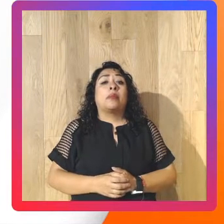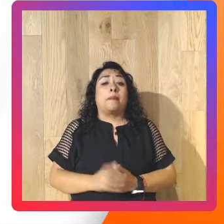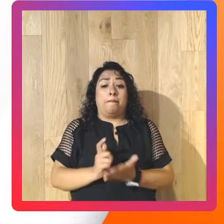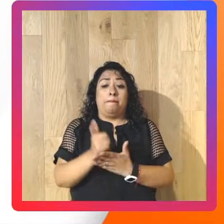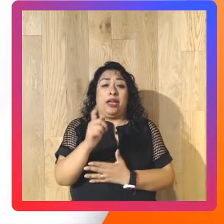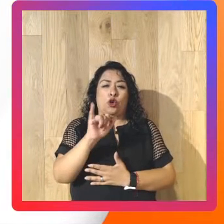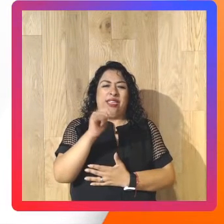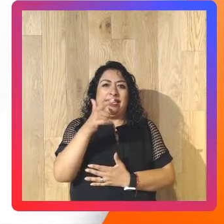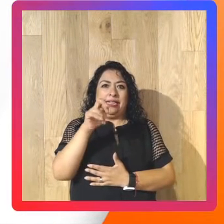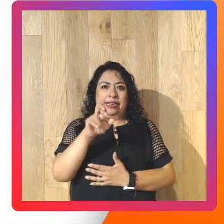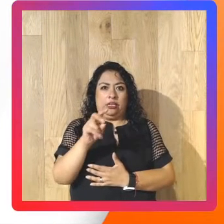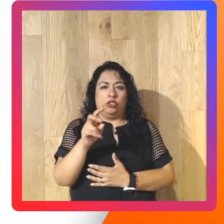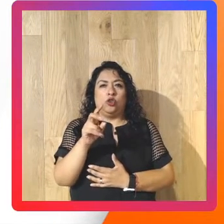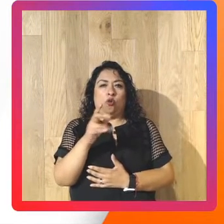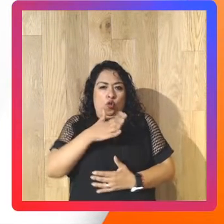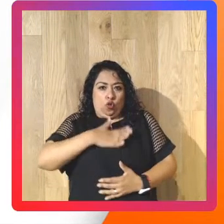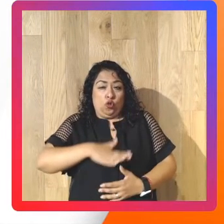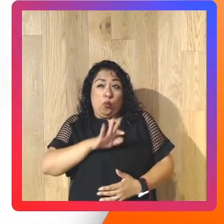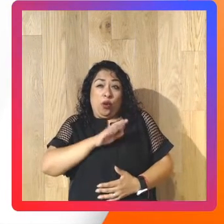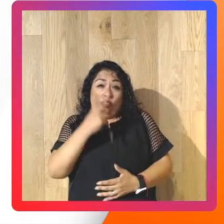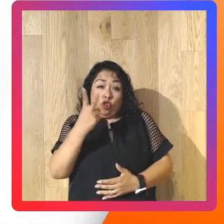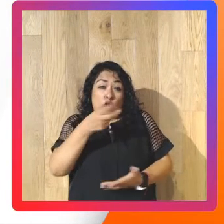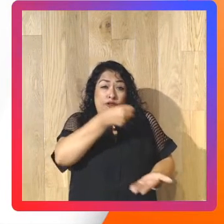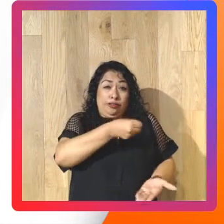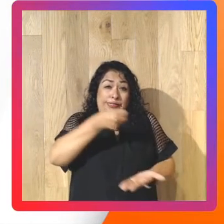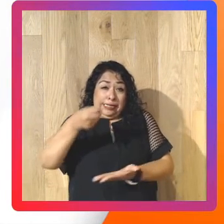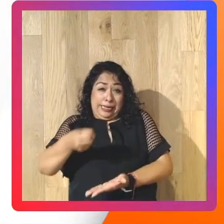ser 2 canastas básicas.